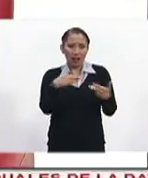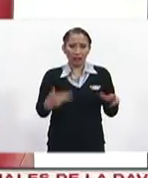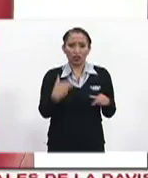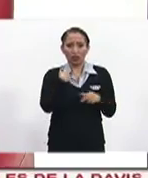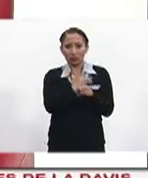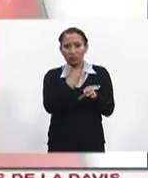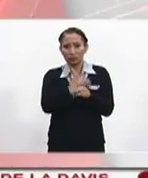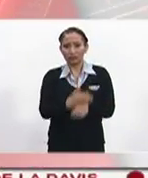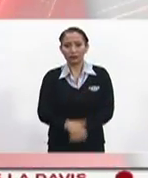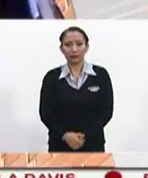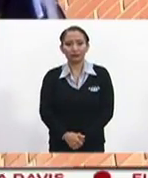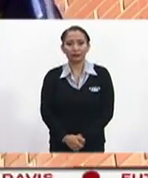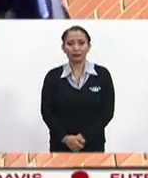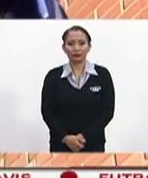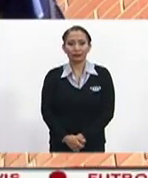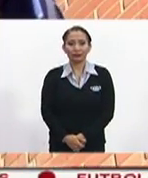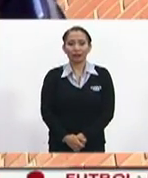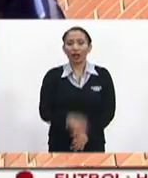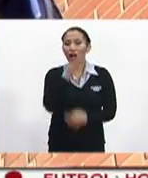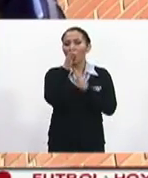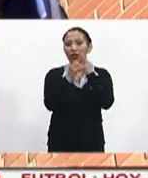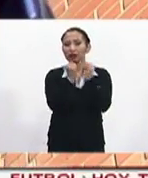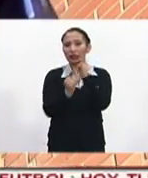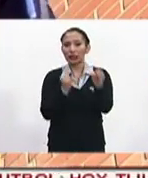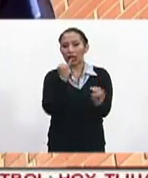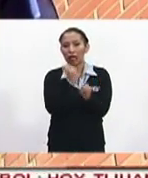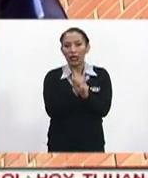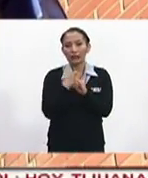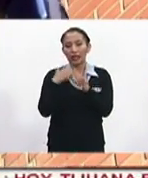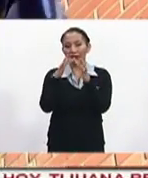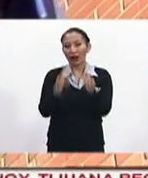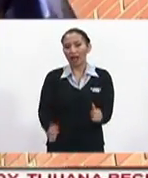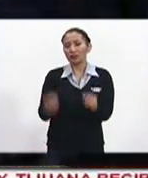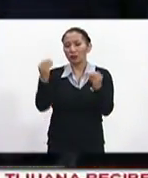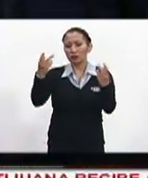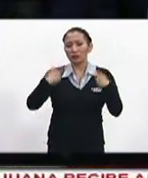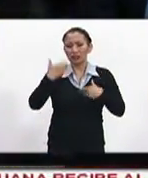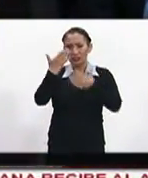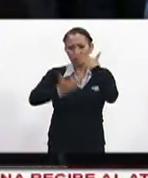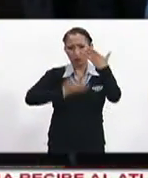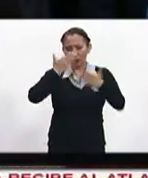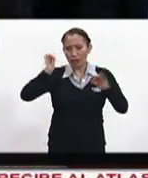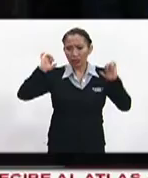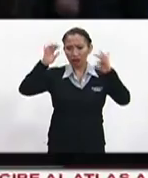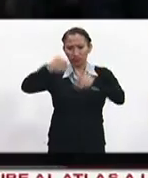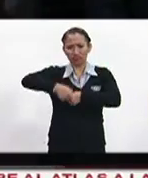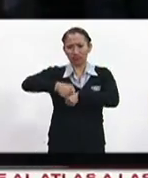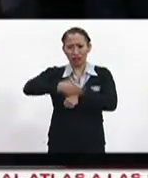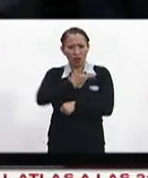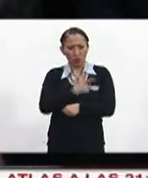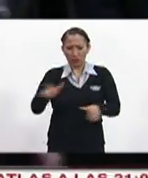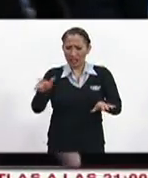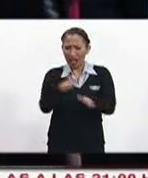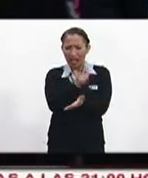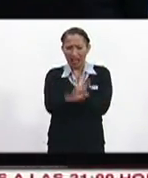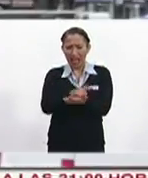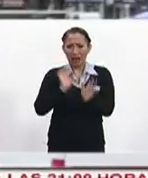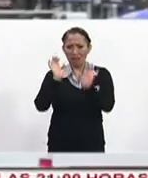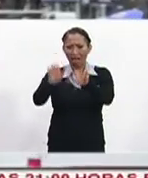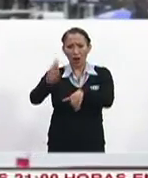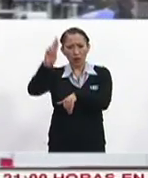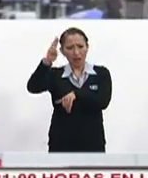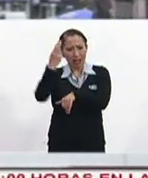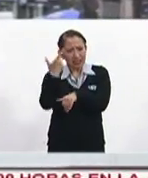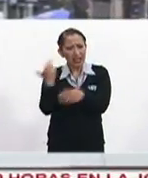relación bilateral. En noticias internacionales, en Francia, miles de estudiantes protestaron contra las reformas de ingreso a